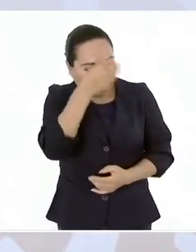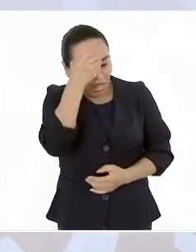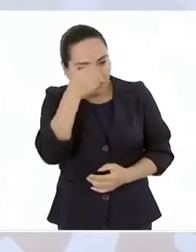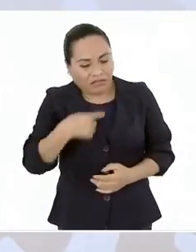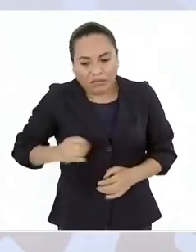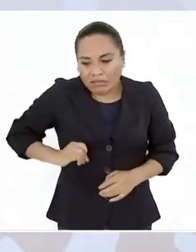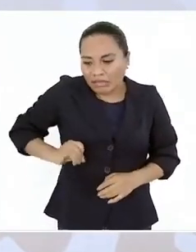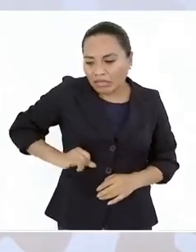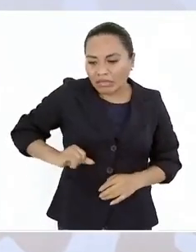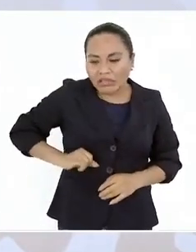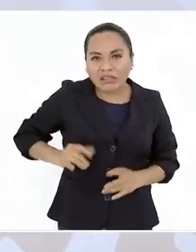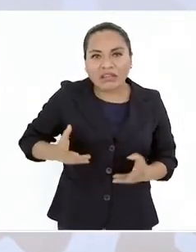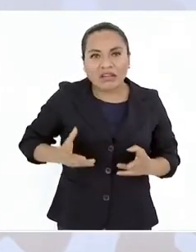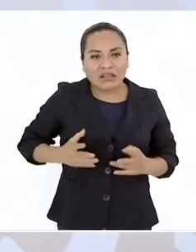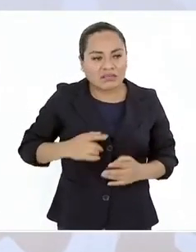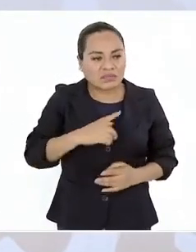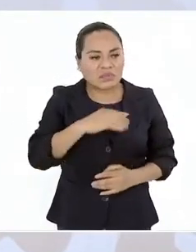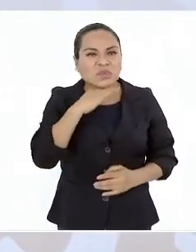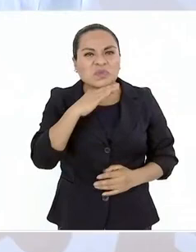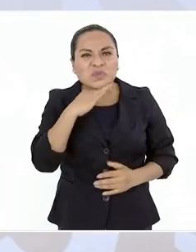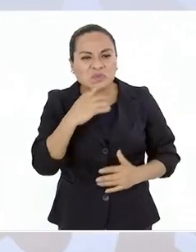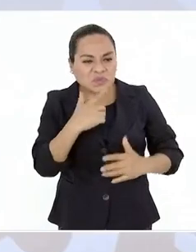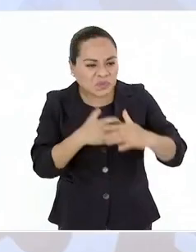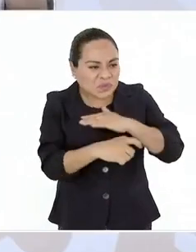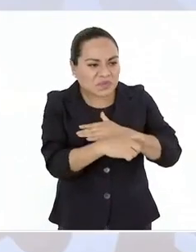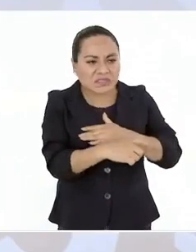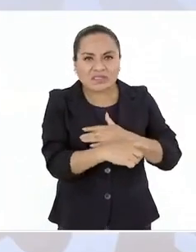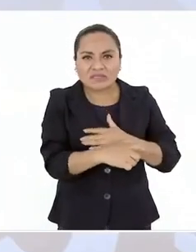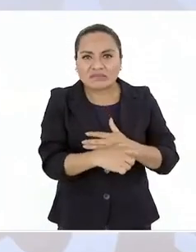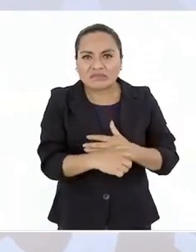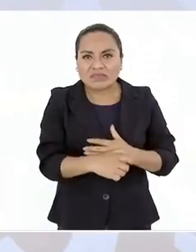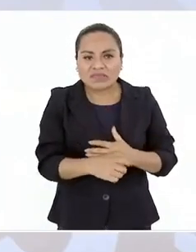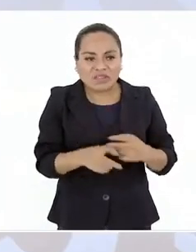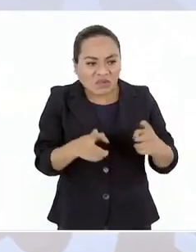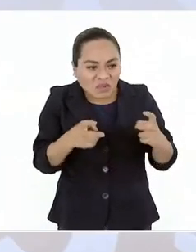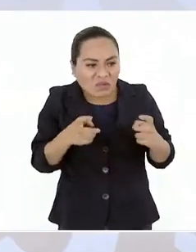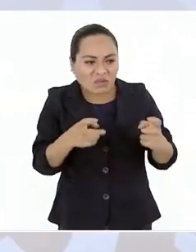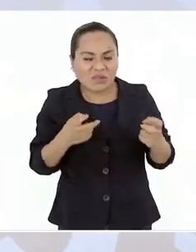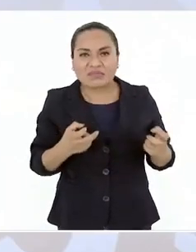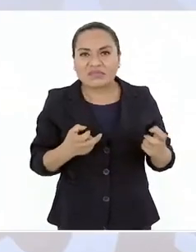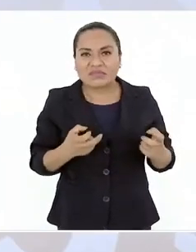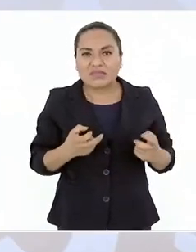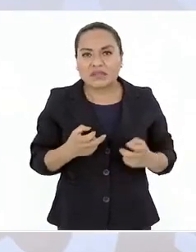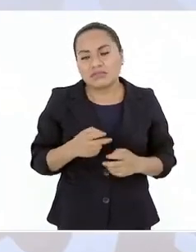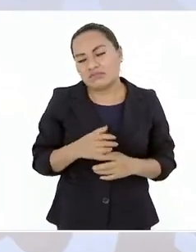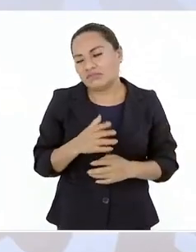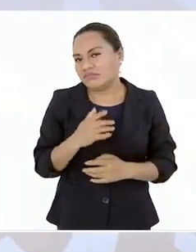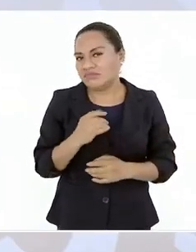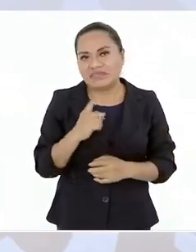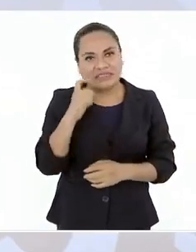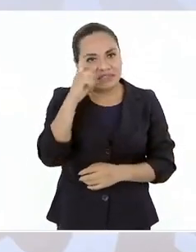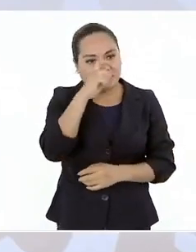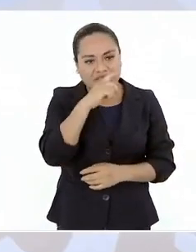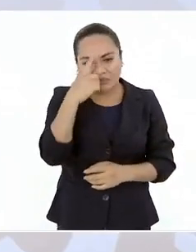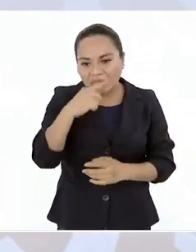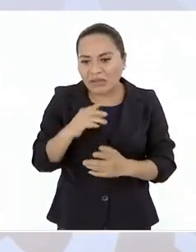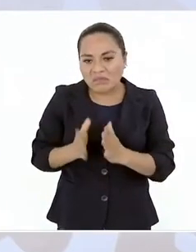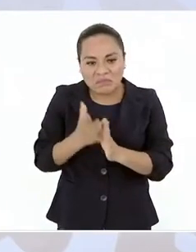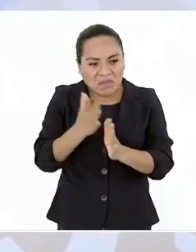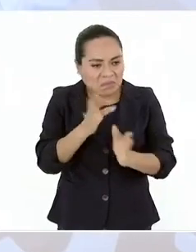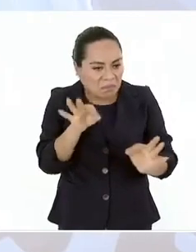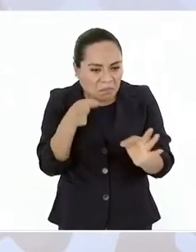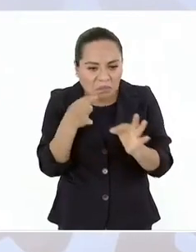mafiosos, corruptos, pues no hubiésemos podido terminar el nuevo aeropuerto Felipe Ángeles, que está